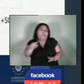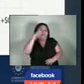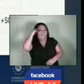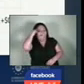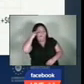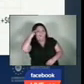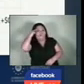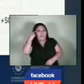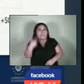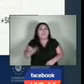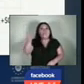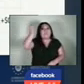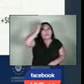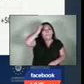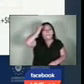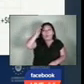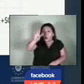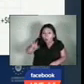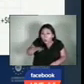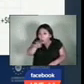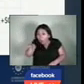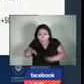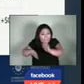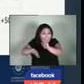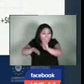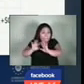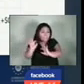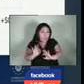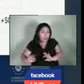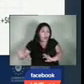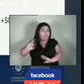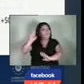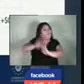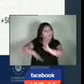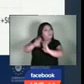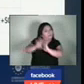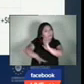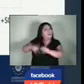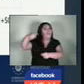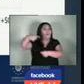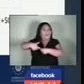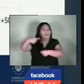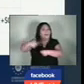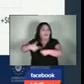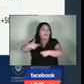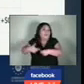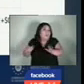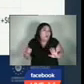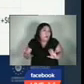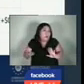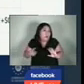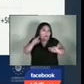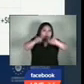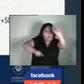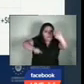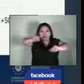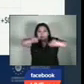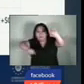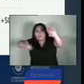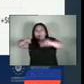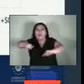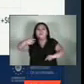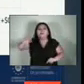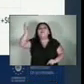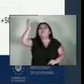usted conozca en qué lugares puede encontrar con un menor precio dentro de toda esta gama de alzas que estamos conociendo